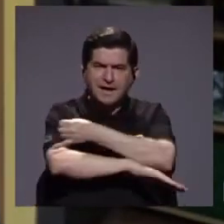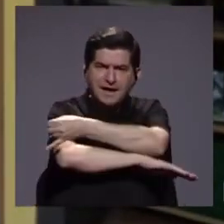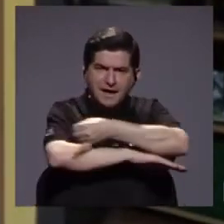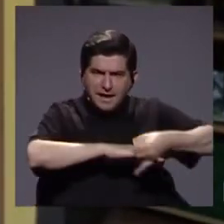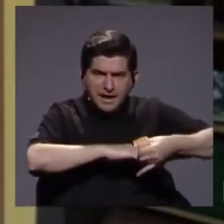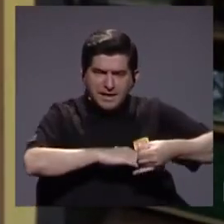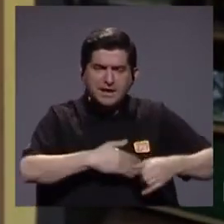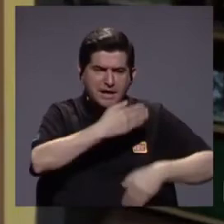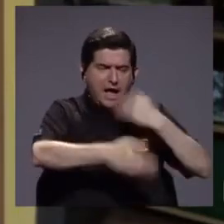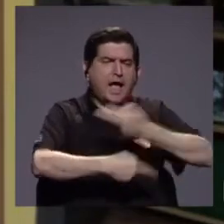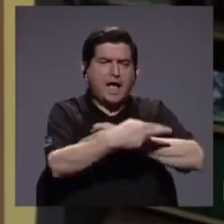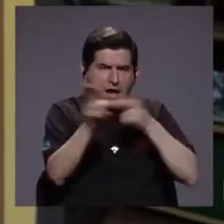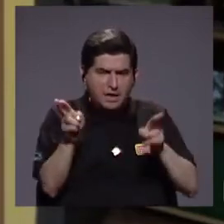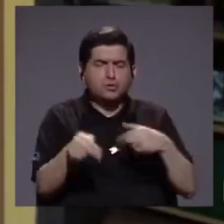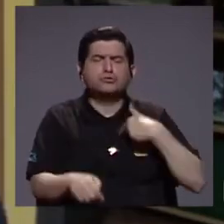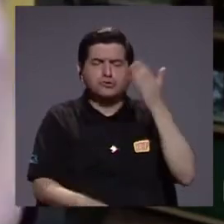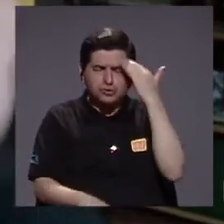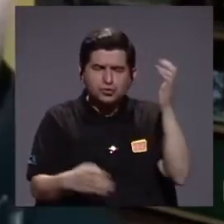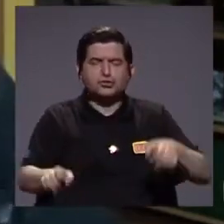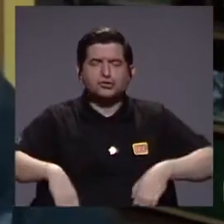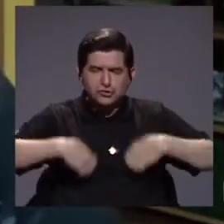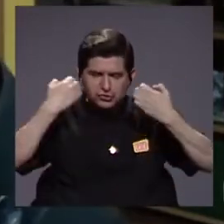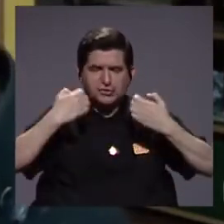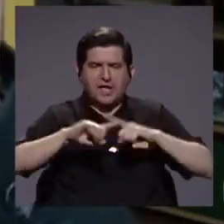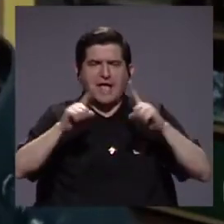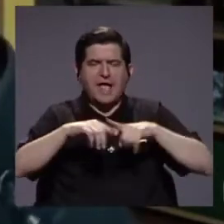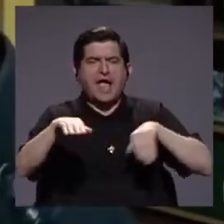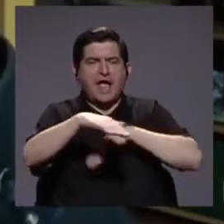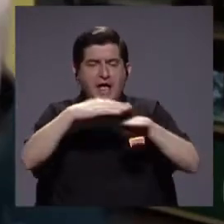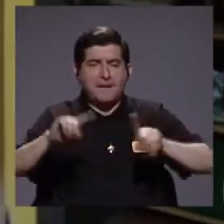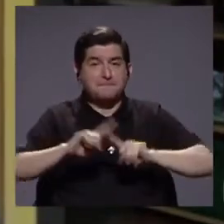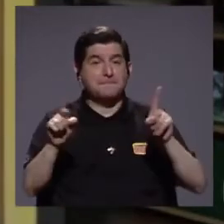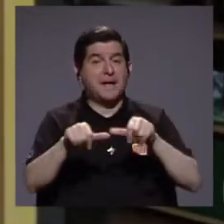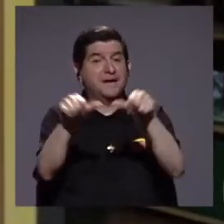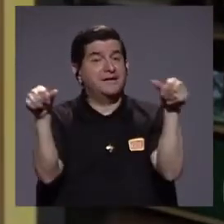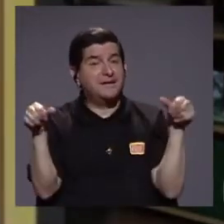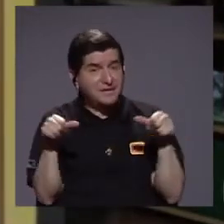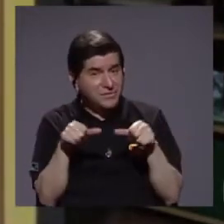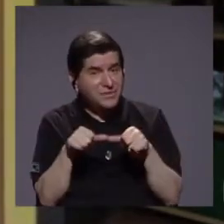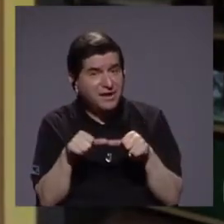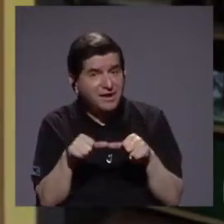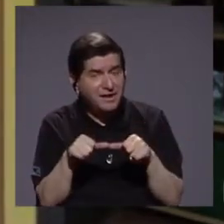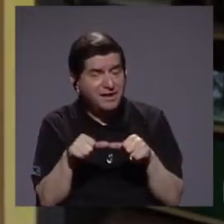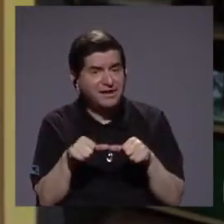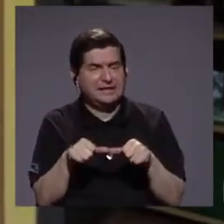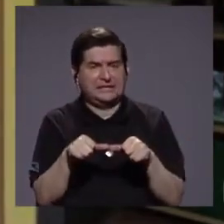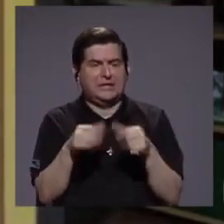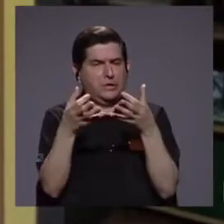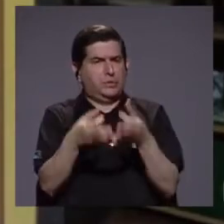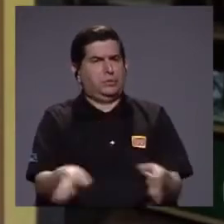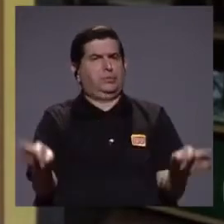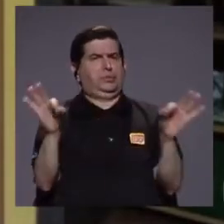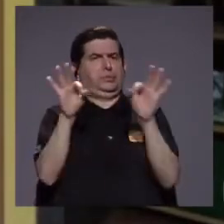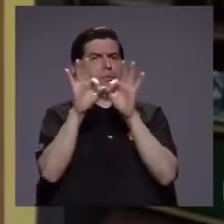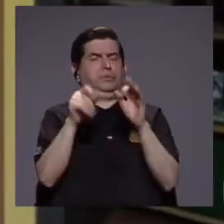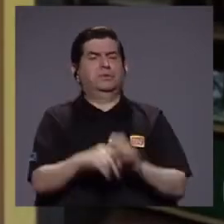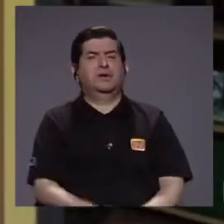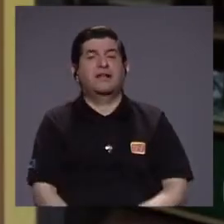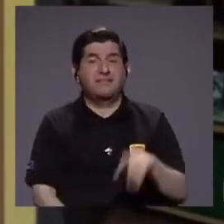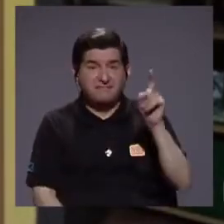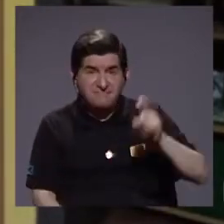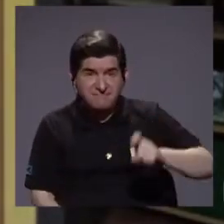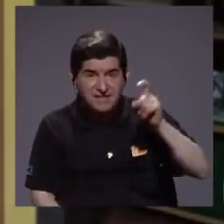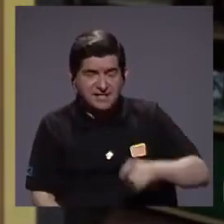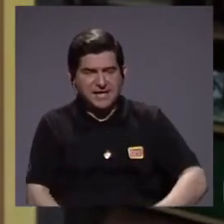en la regionalización. Yo sé que existen en algunas sedes, pero eso es un campo extremadamente importante y deberíamos